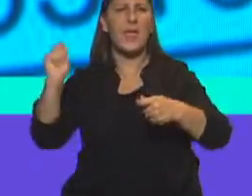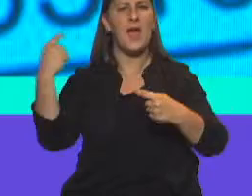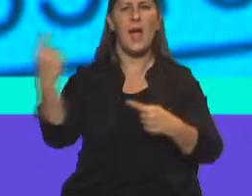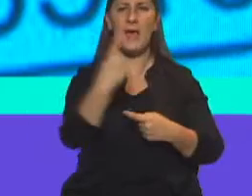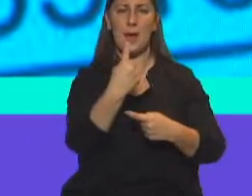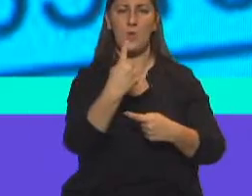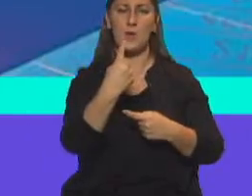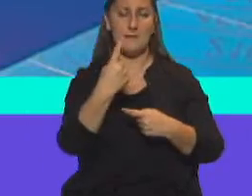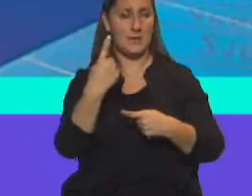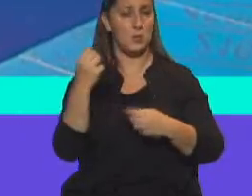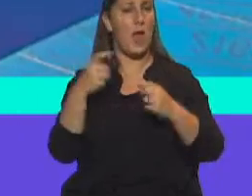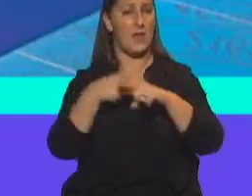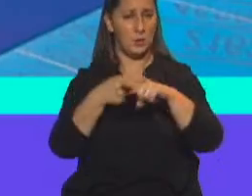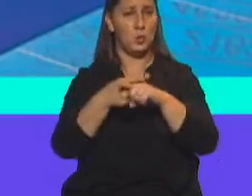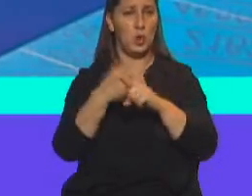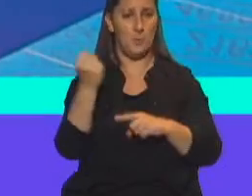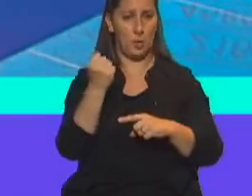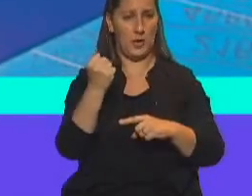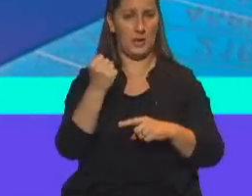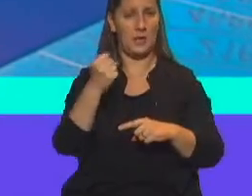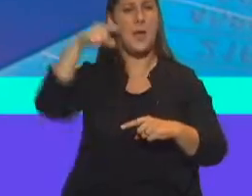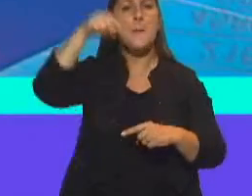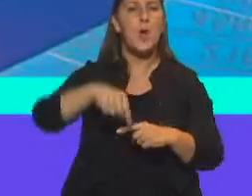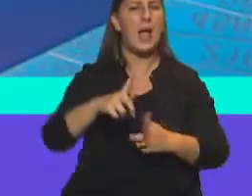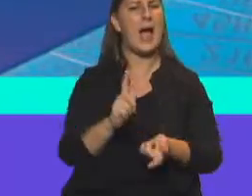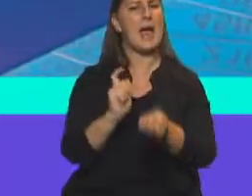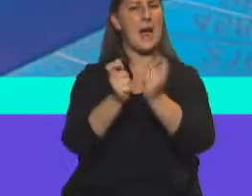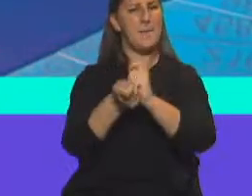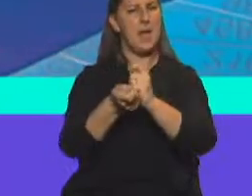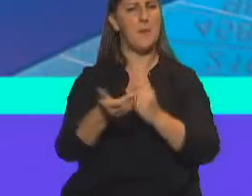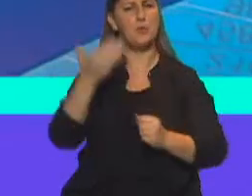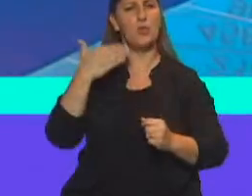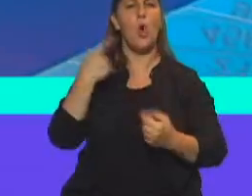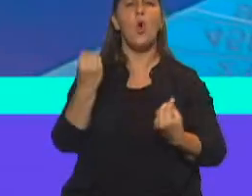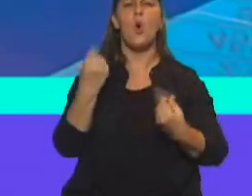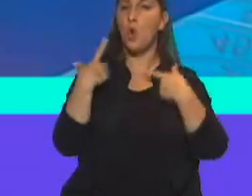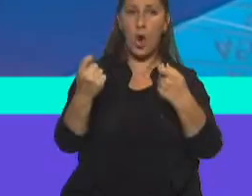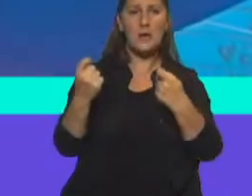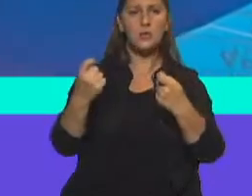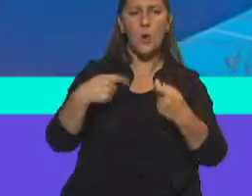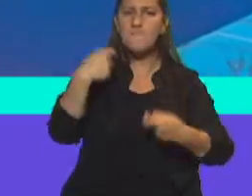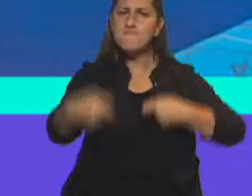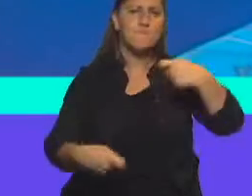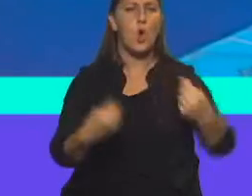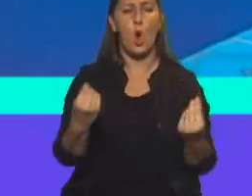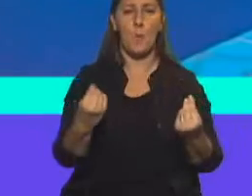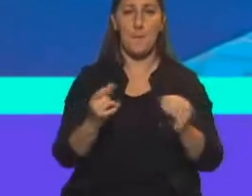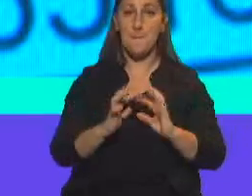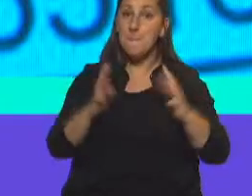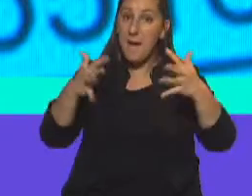discusión relevante. Y acá estamos yendo un paso atrás en la discusión, que es, bueno, ¿cómo financiamos ese gasto? Yo creo que la pandemia nos